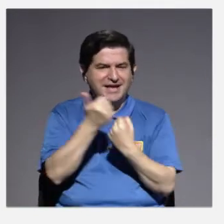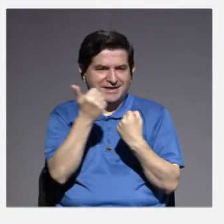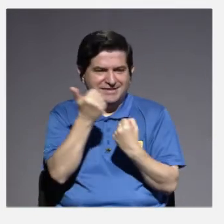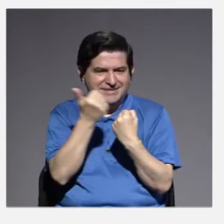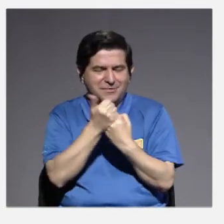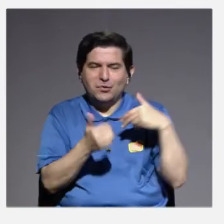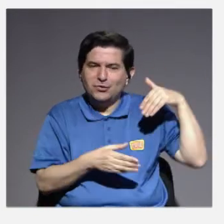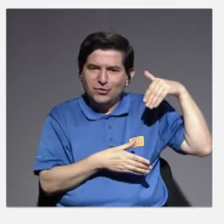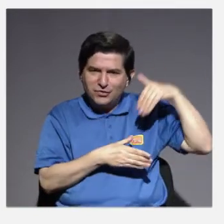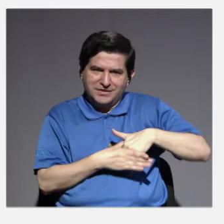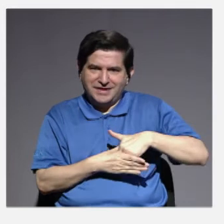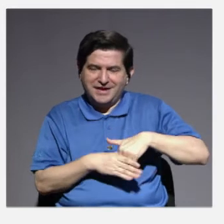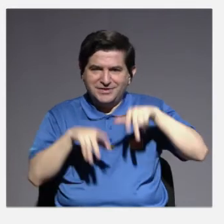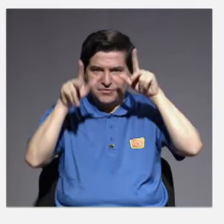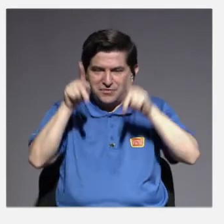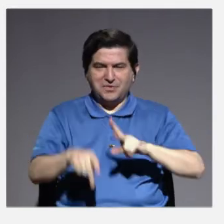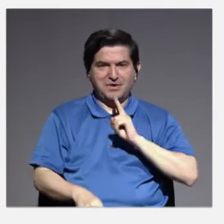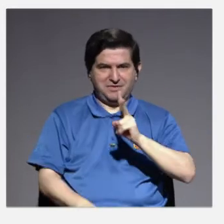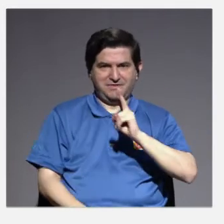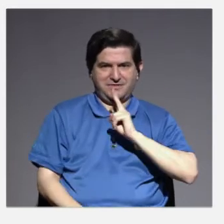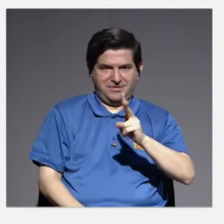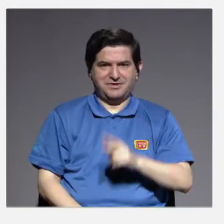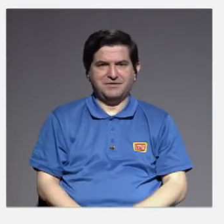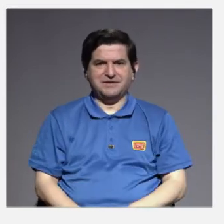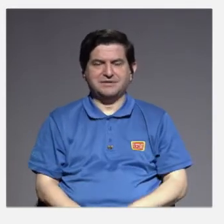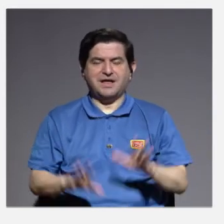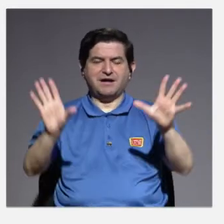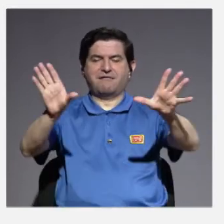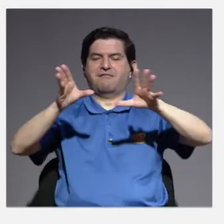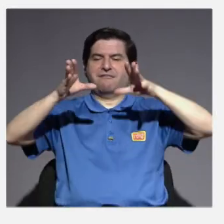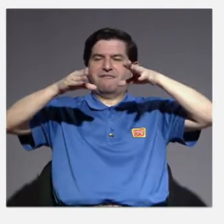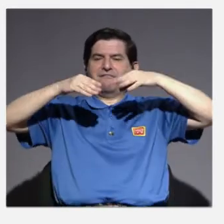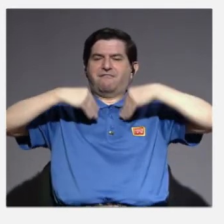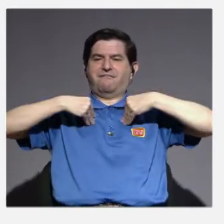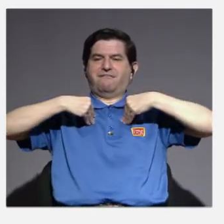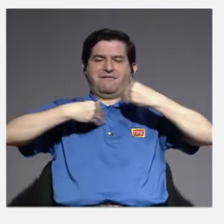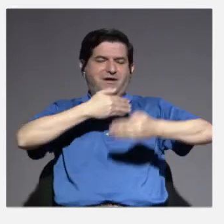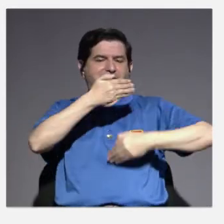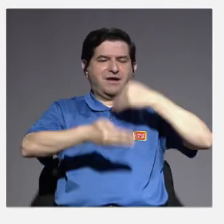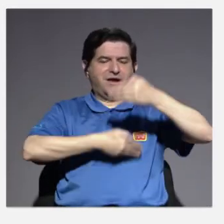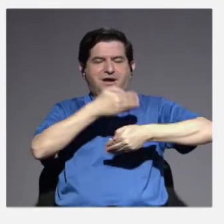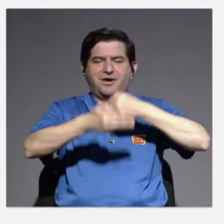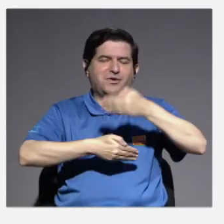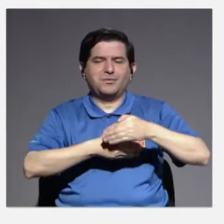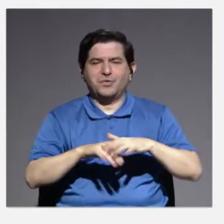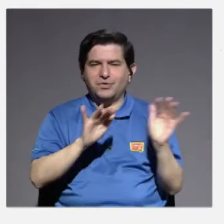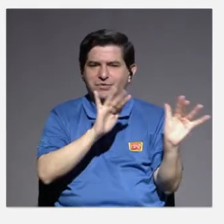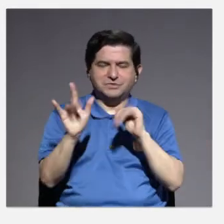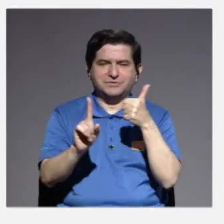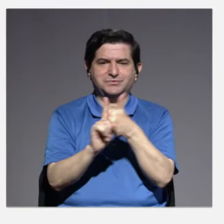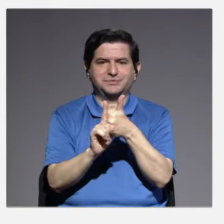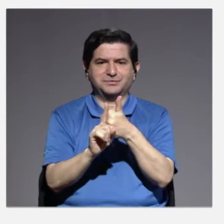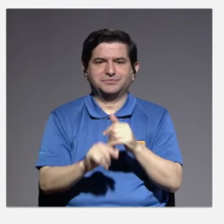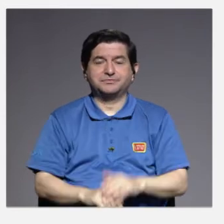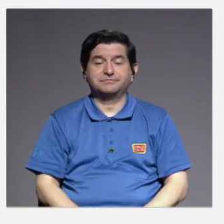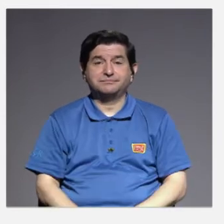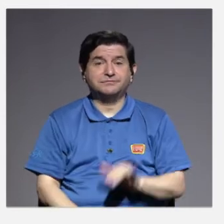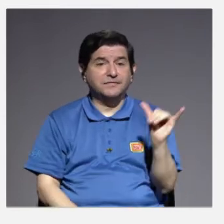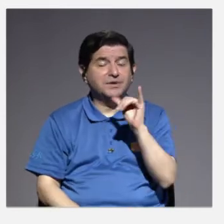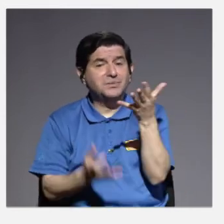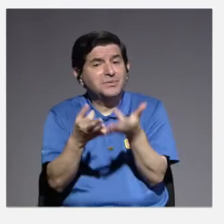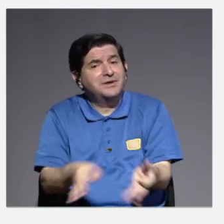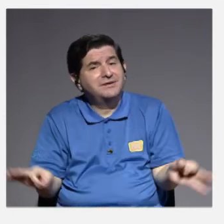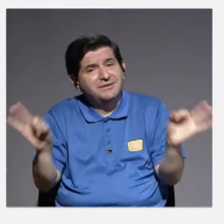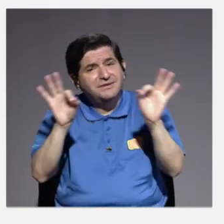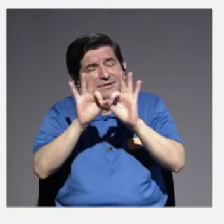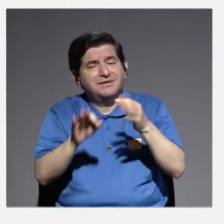nivel interno y que las personas realmente se apropien de los procesos de digitalización como tal. De igual modo es importante